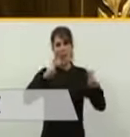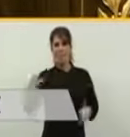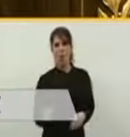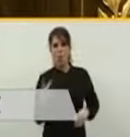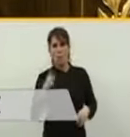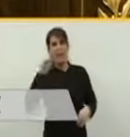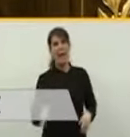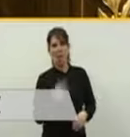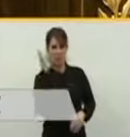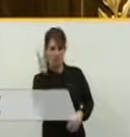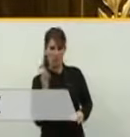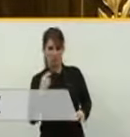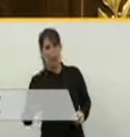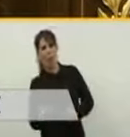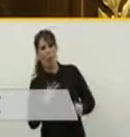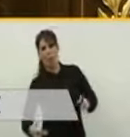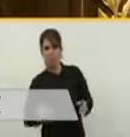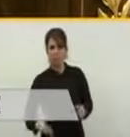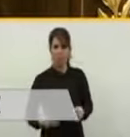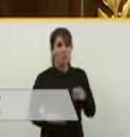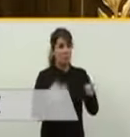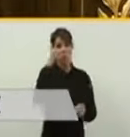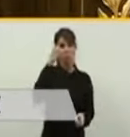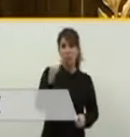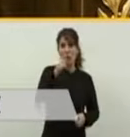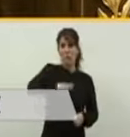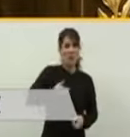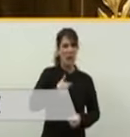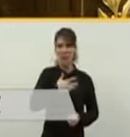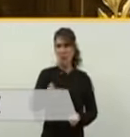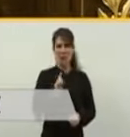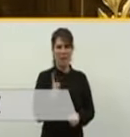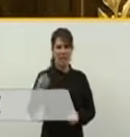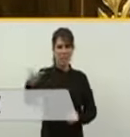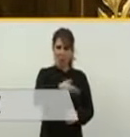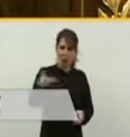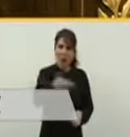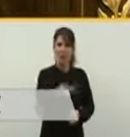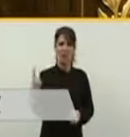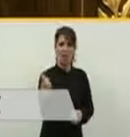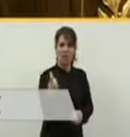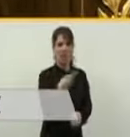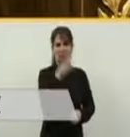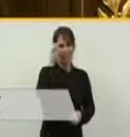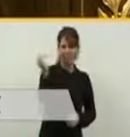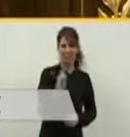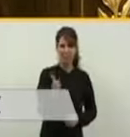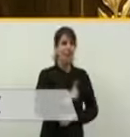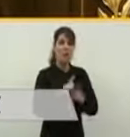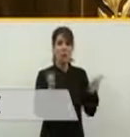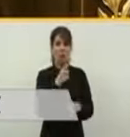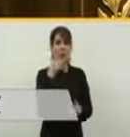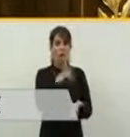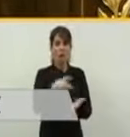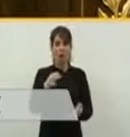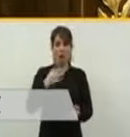mujeres. Pero no, usted no quiere escuchar a la ciudadanía, a sus demandas y necesidades, así como tampoco escucha las demandas de Euskal